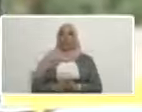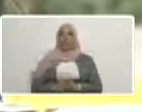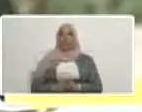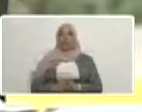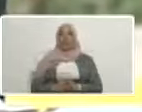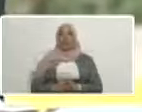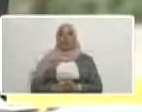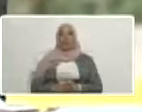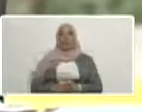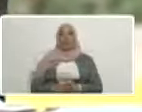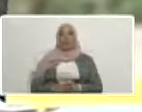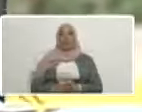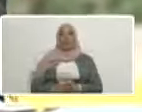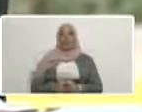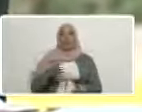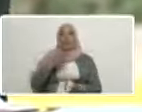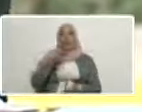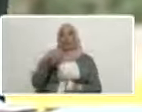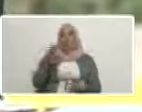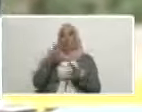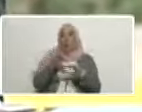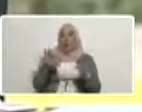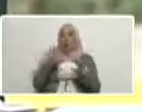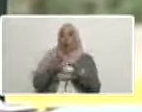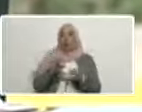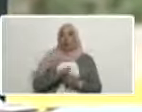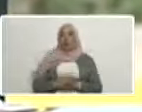primera vez, presidente, le voy a echar este cuento.